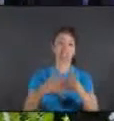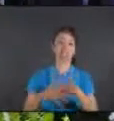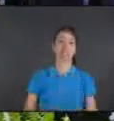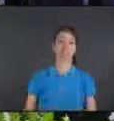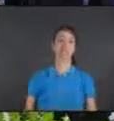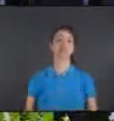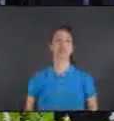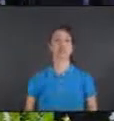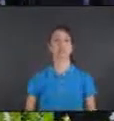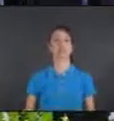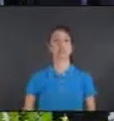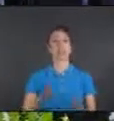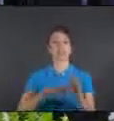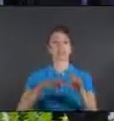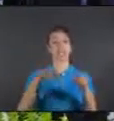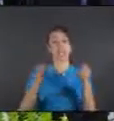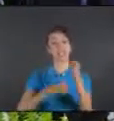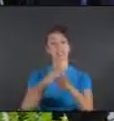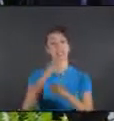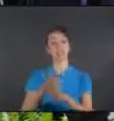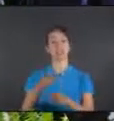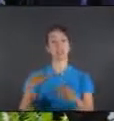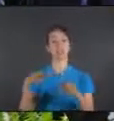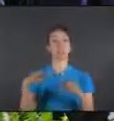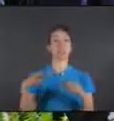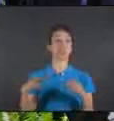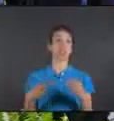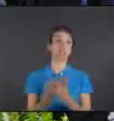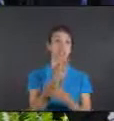para analizar las mezclas.